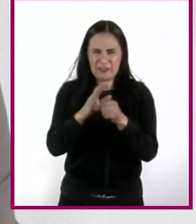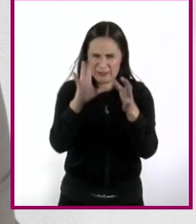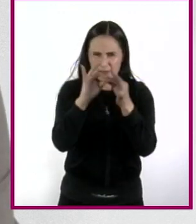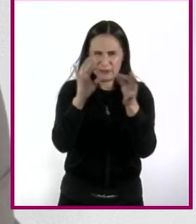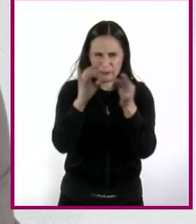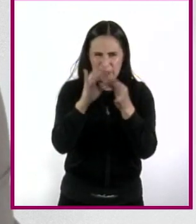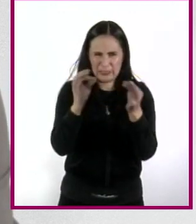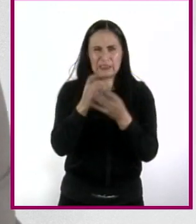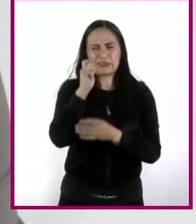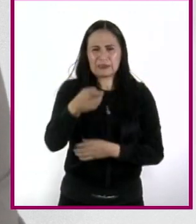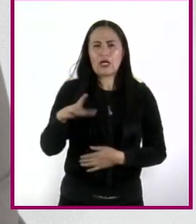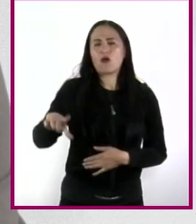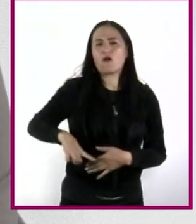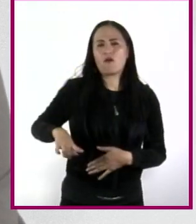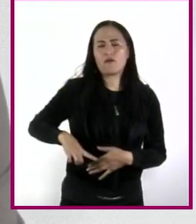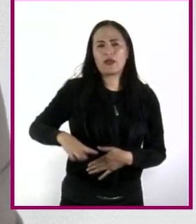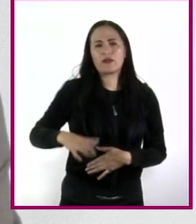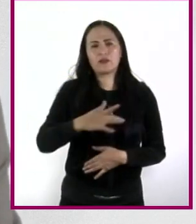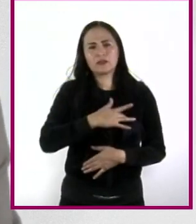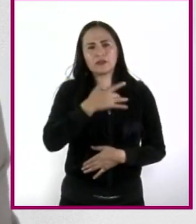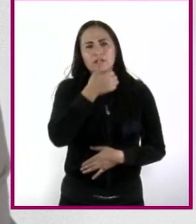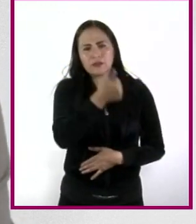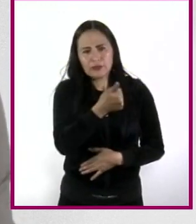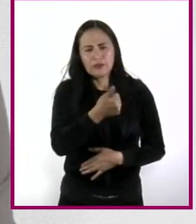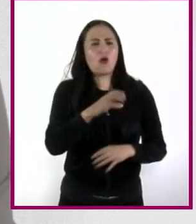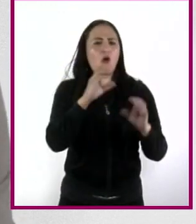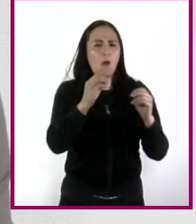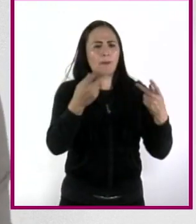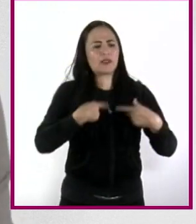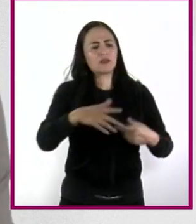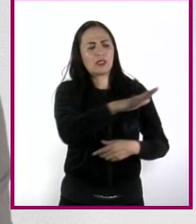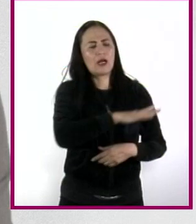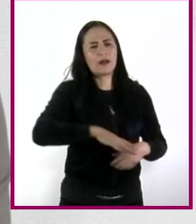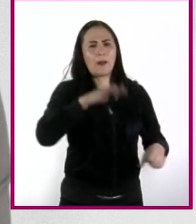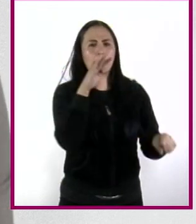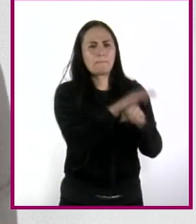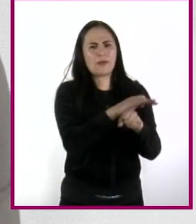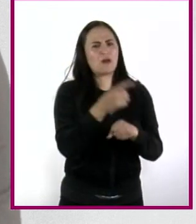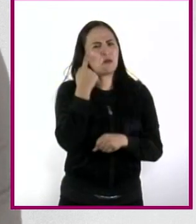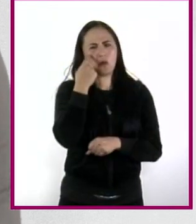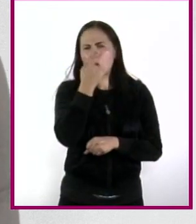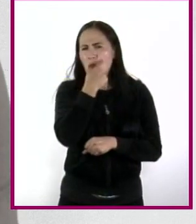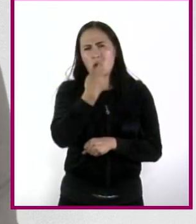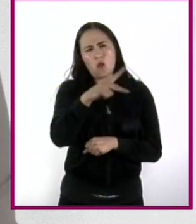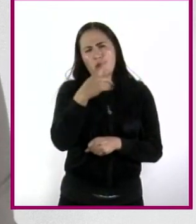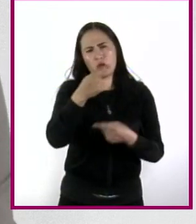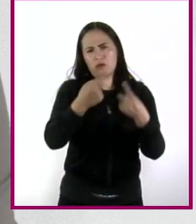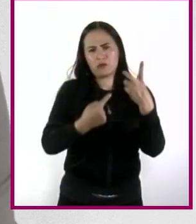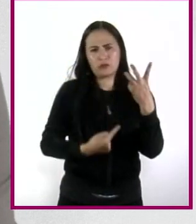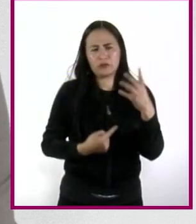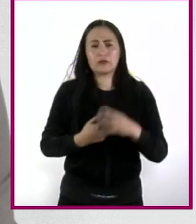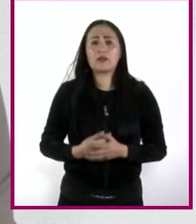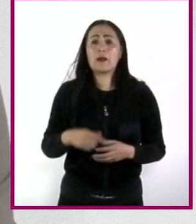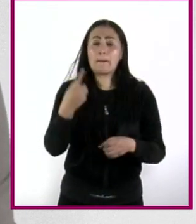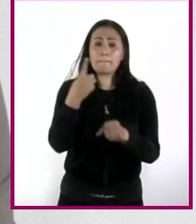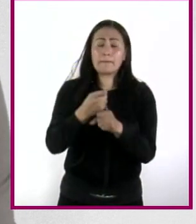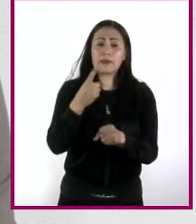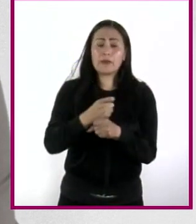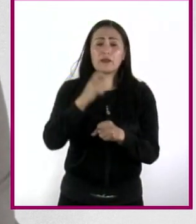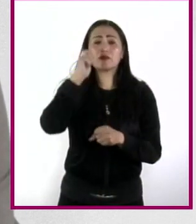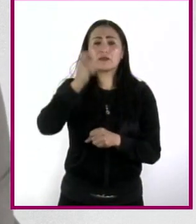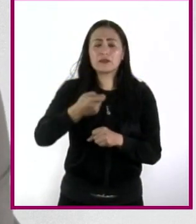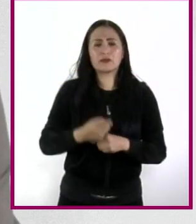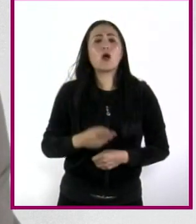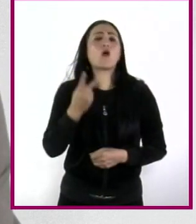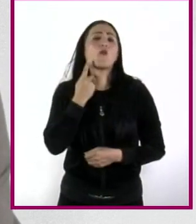fue el estado de bienestar, benefactor o de providencia, como ustedes prefieran llamarlo. Lo primero que debemos tomar en cuenta es que se implementó